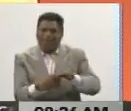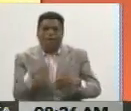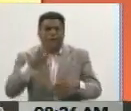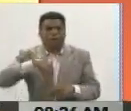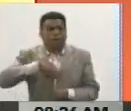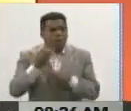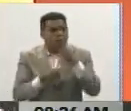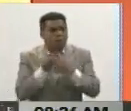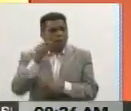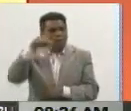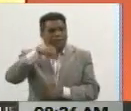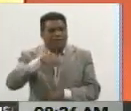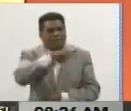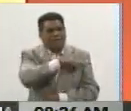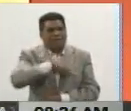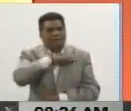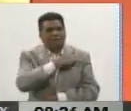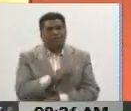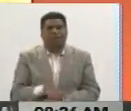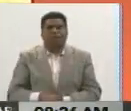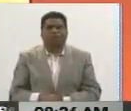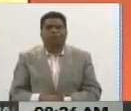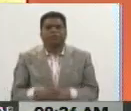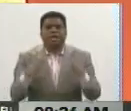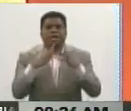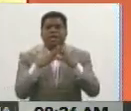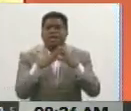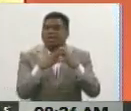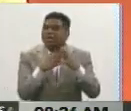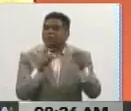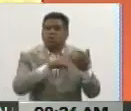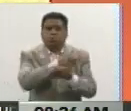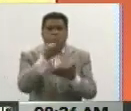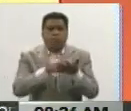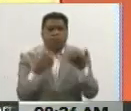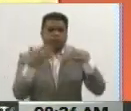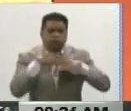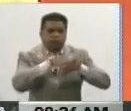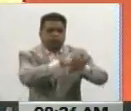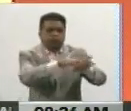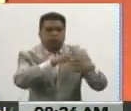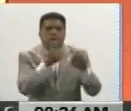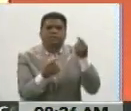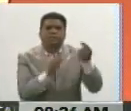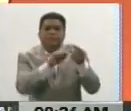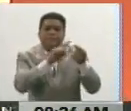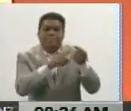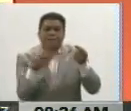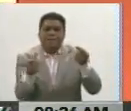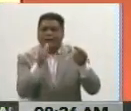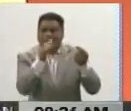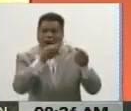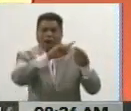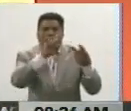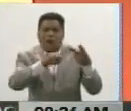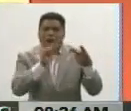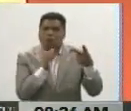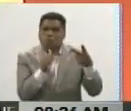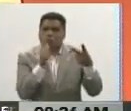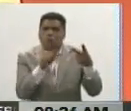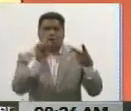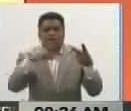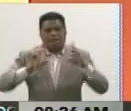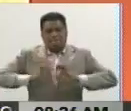en la misión, porque, bueno, se trata de tener todo el elemento integrador, ¿no? Desde la semilla a la cuenca, pero también a la